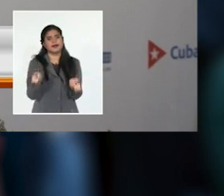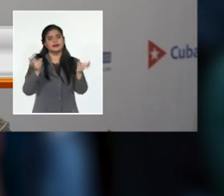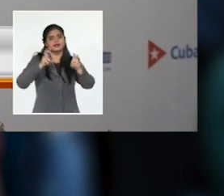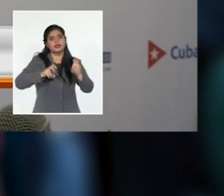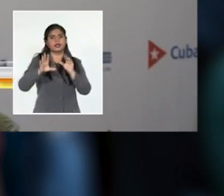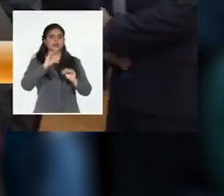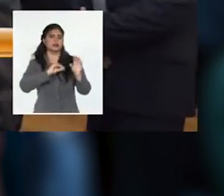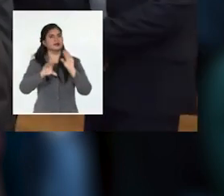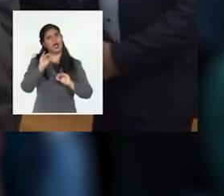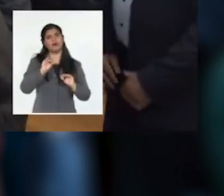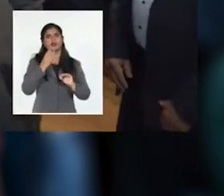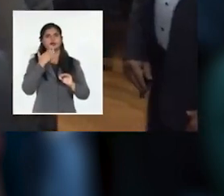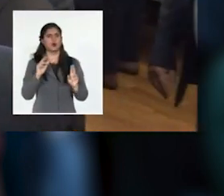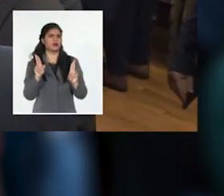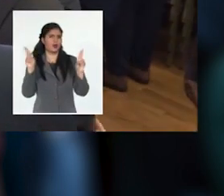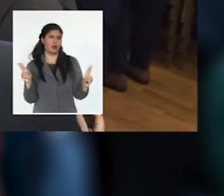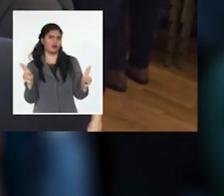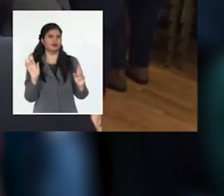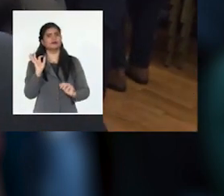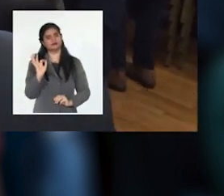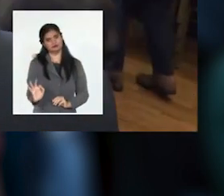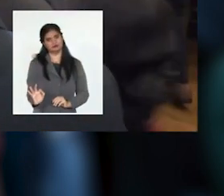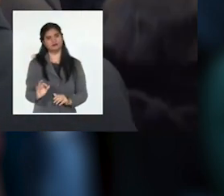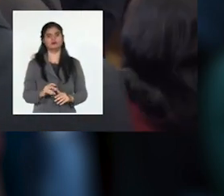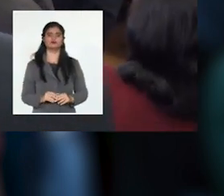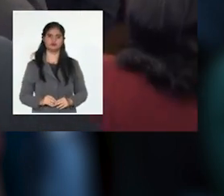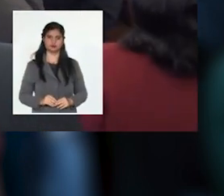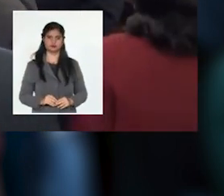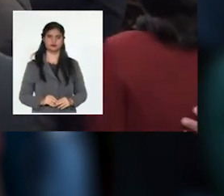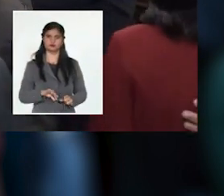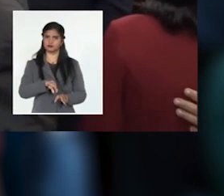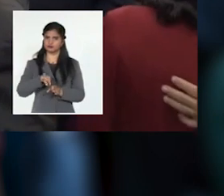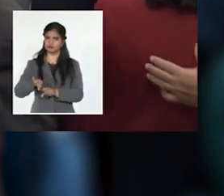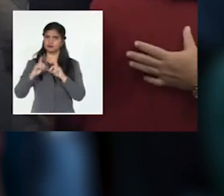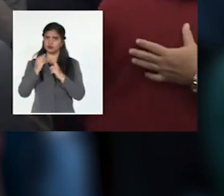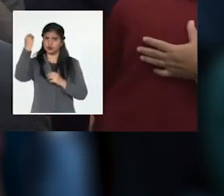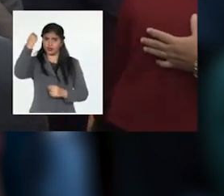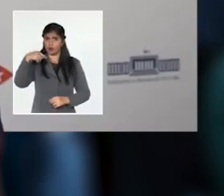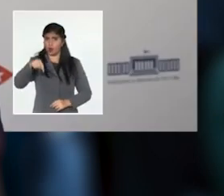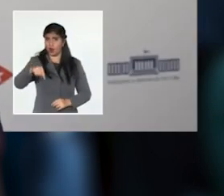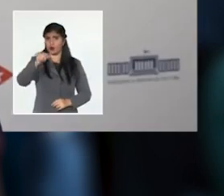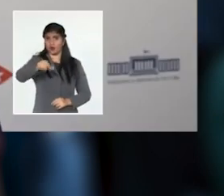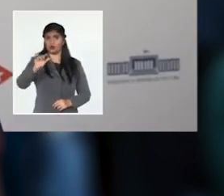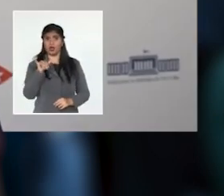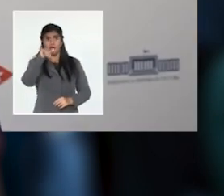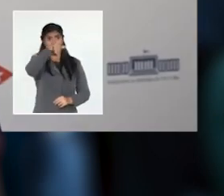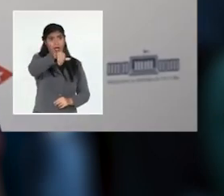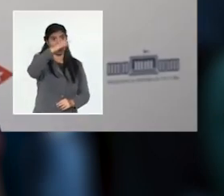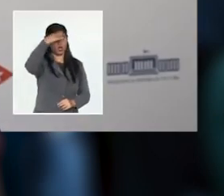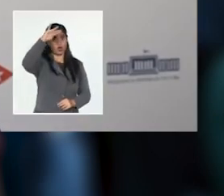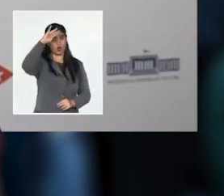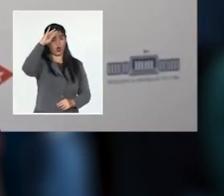mismo propósito, la mejoría de ese país. Todos sabemos que la mayoría de los emigrados de hoy día salimos por una cuestión económica,